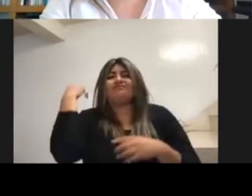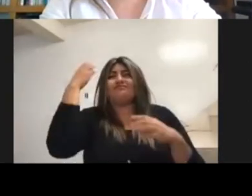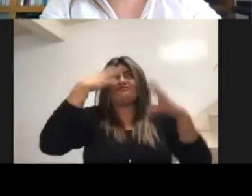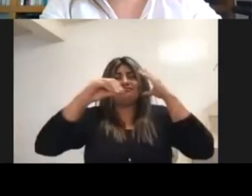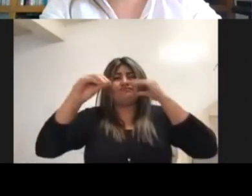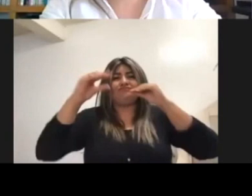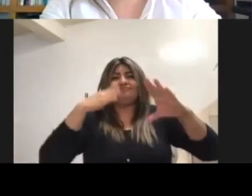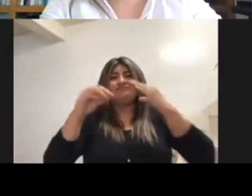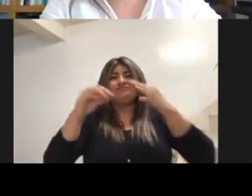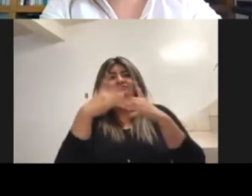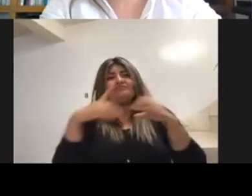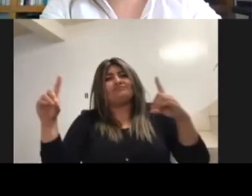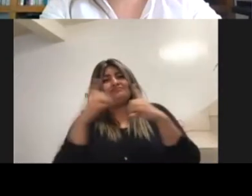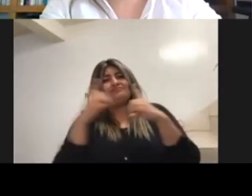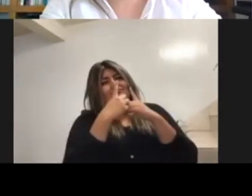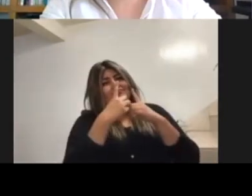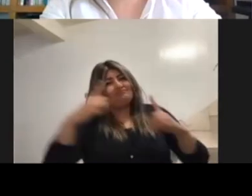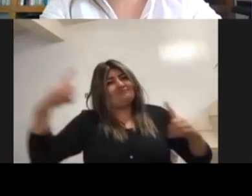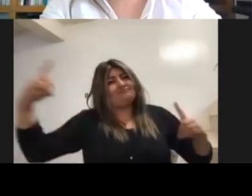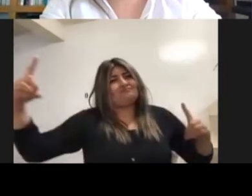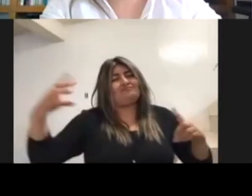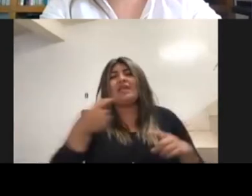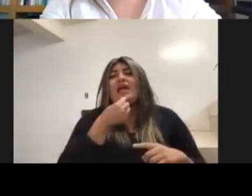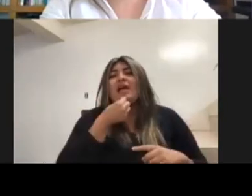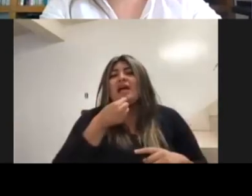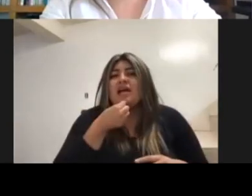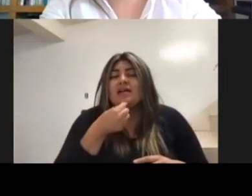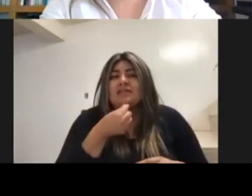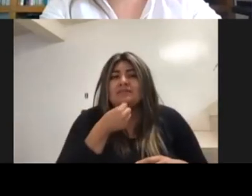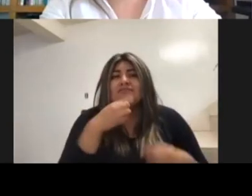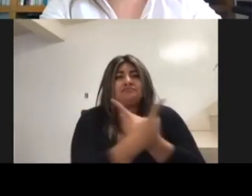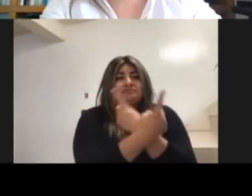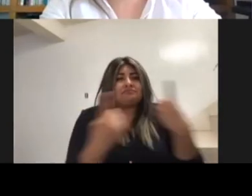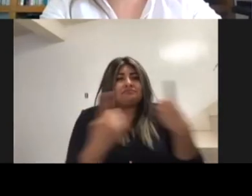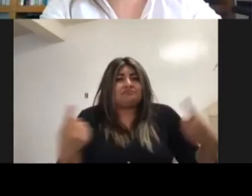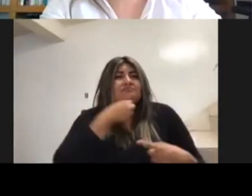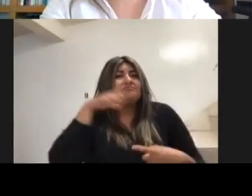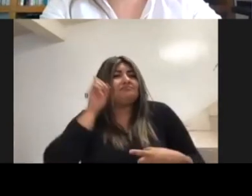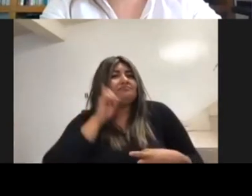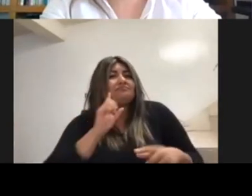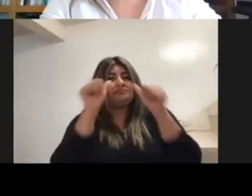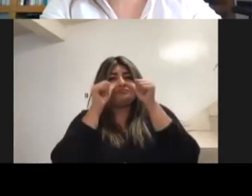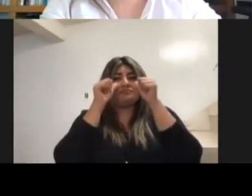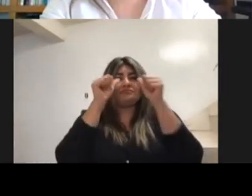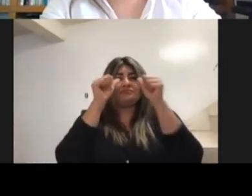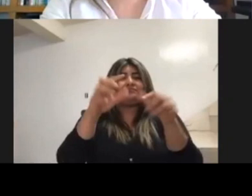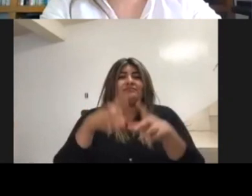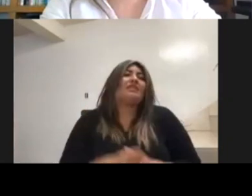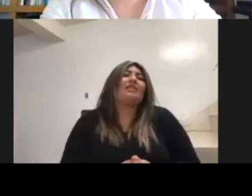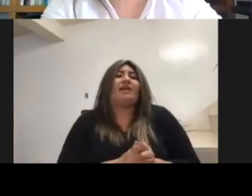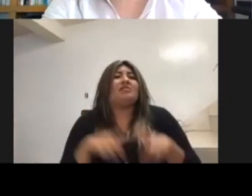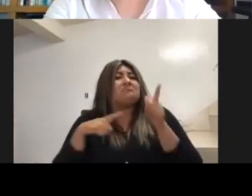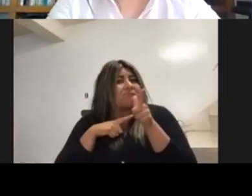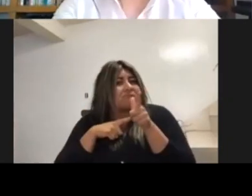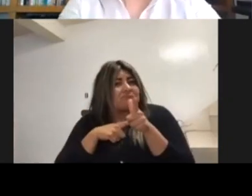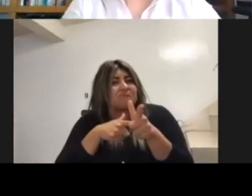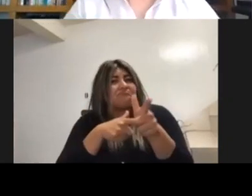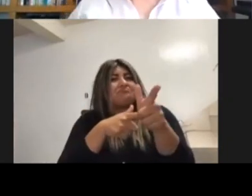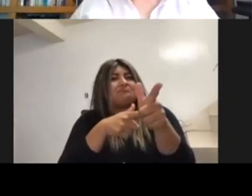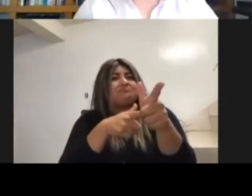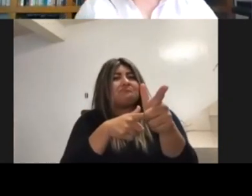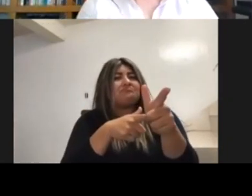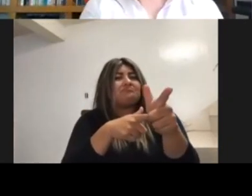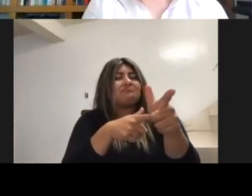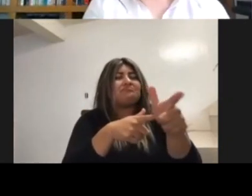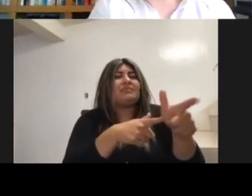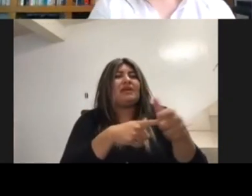el tiempo, para que los niños estén atentos y puedan darle un seguimiento y una continuidad